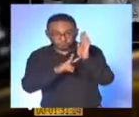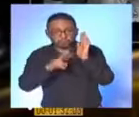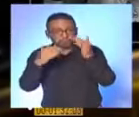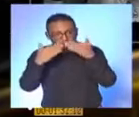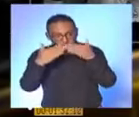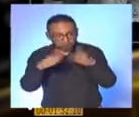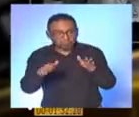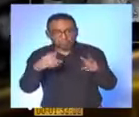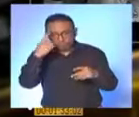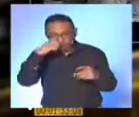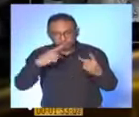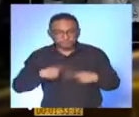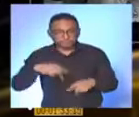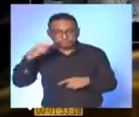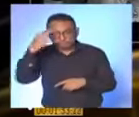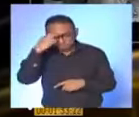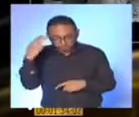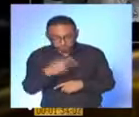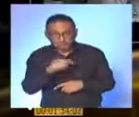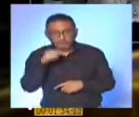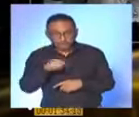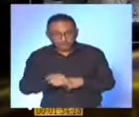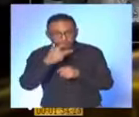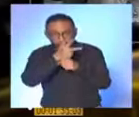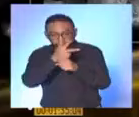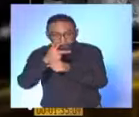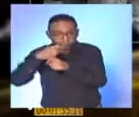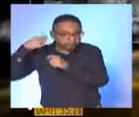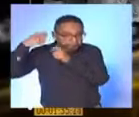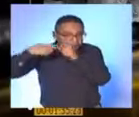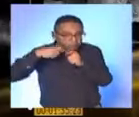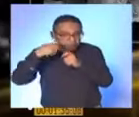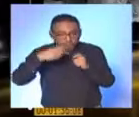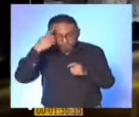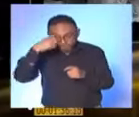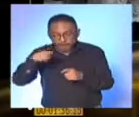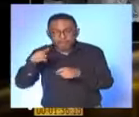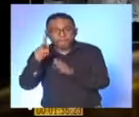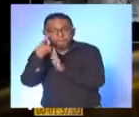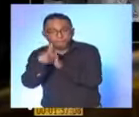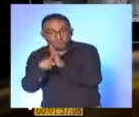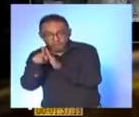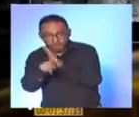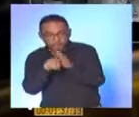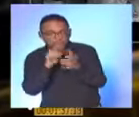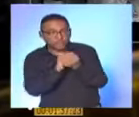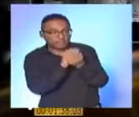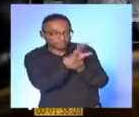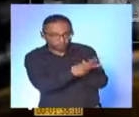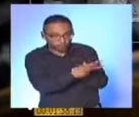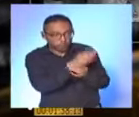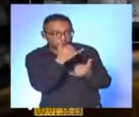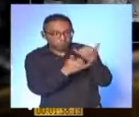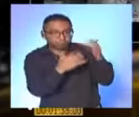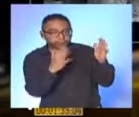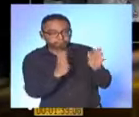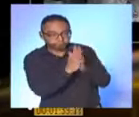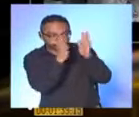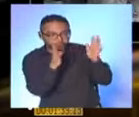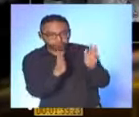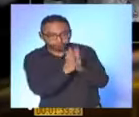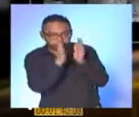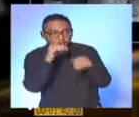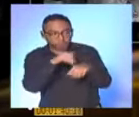los realizadores mexicanos o residentes de México para que inscriban sus películas a las secciones competitivas de la 18ª